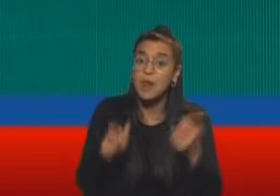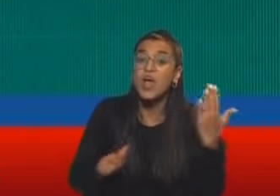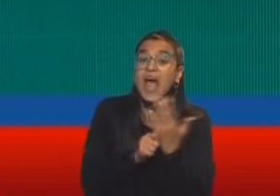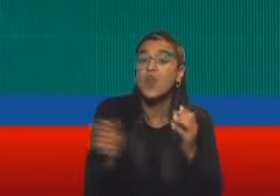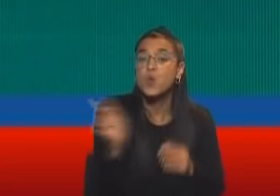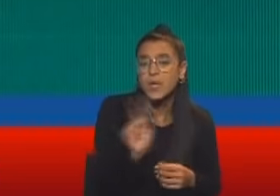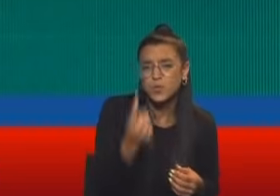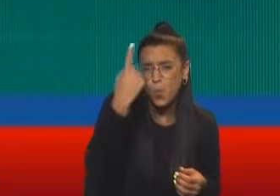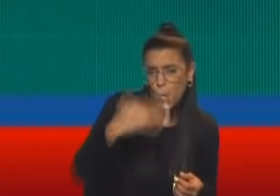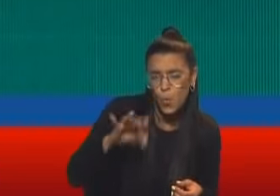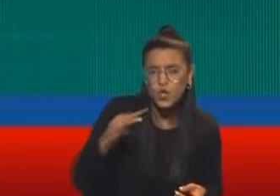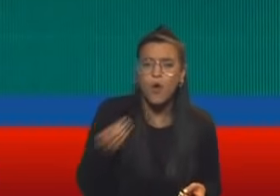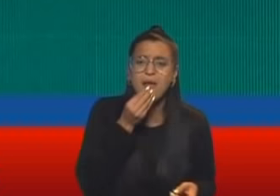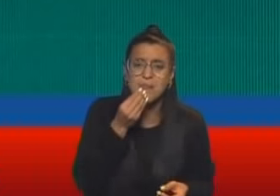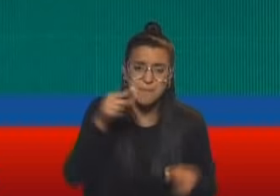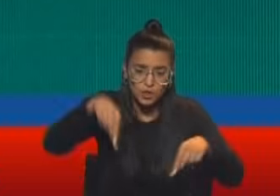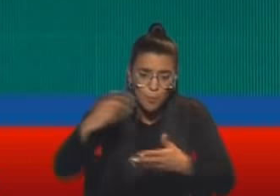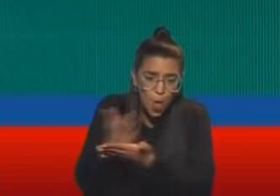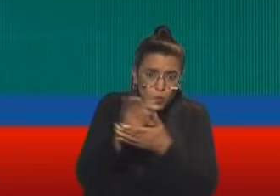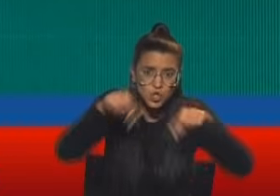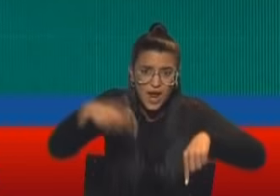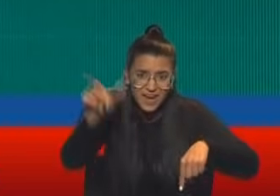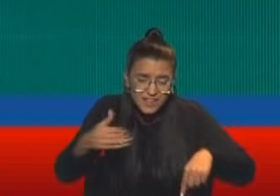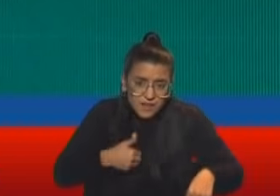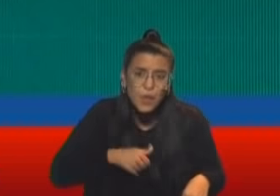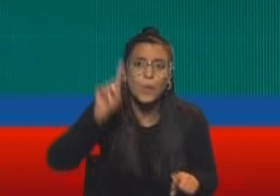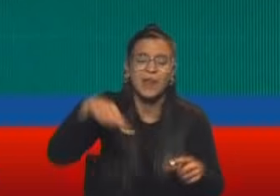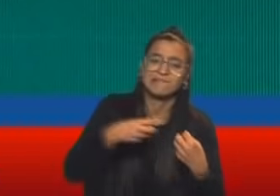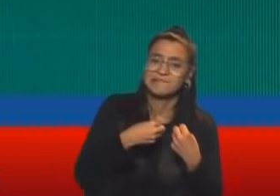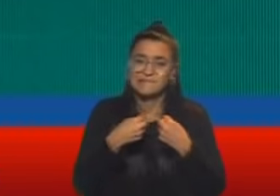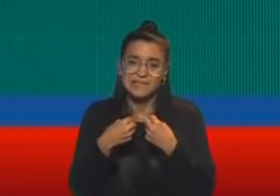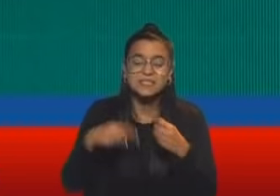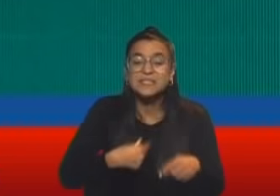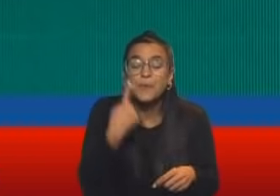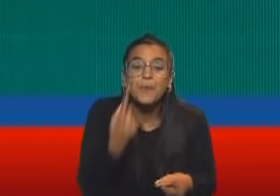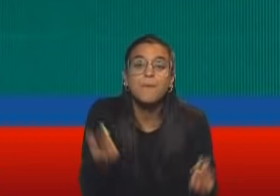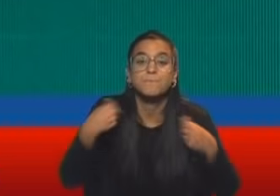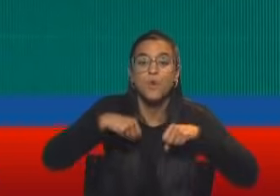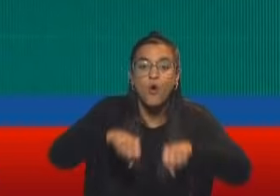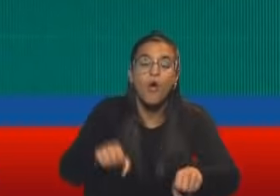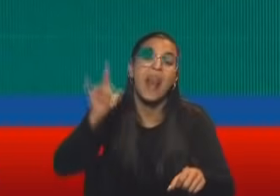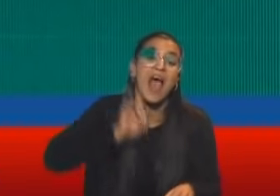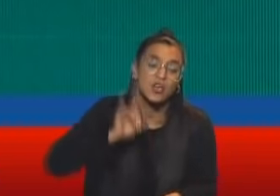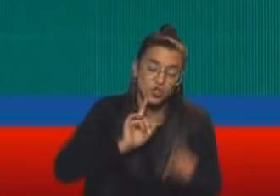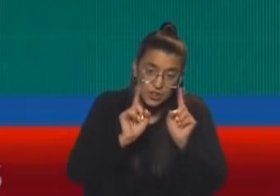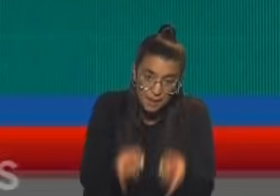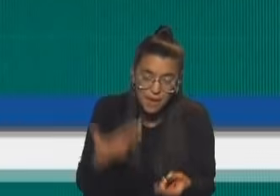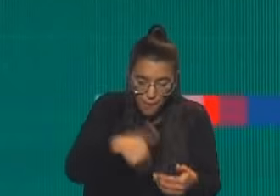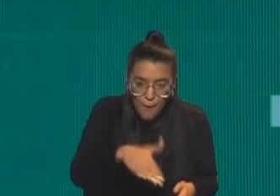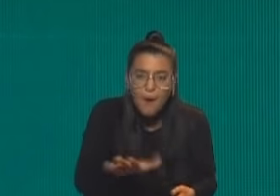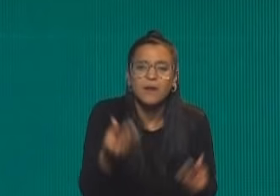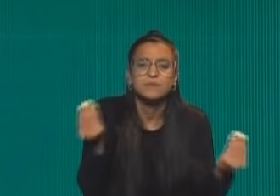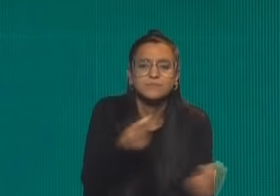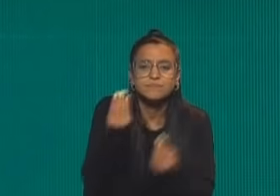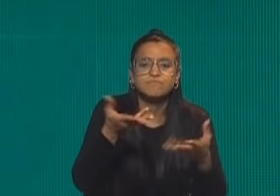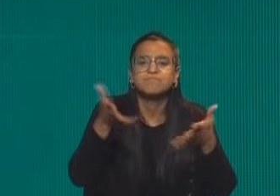no es el único alimento que se produce aquí en Argentina sobre el que se generan tensiones. Si miramos lo que pasa con la góndola de los lácteos también y ya pasamos a hablar de lo que es